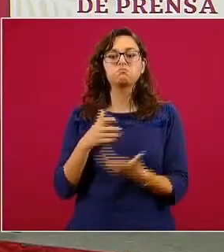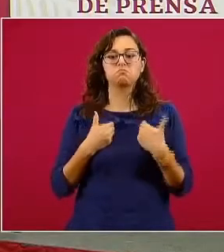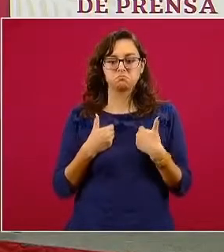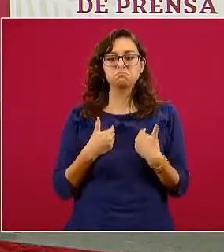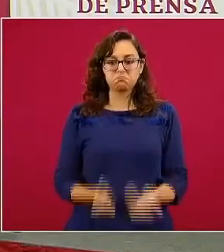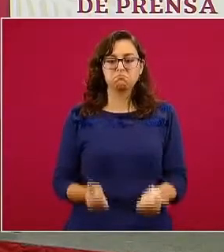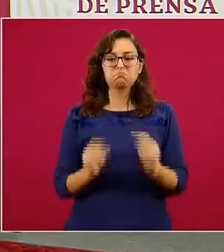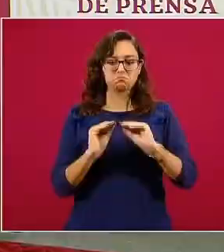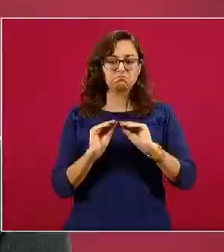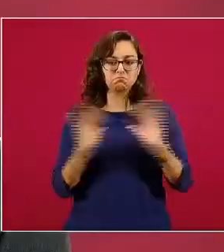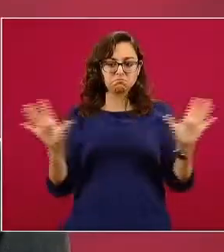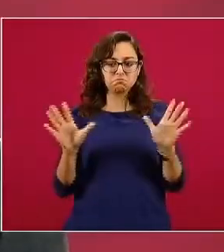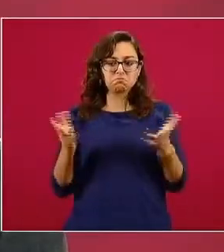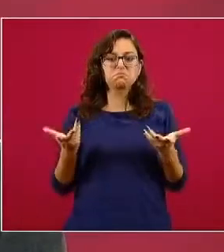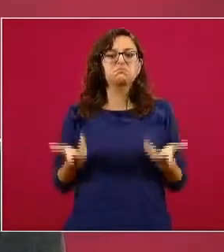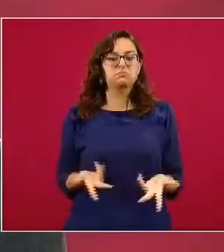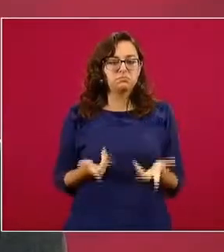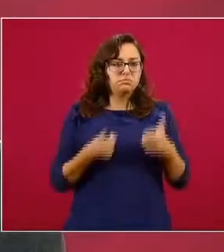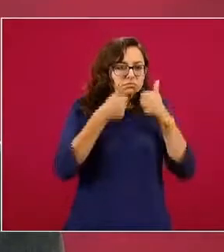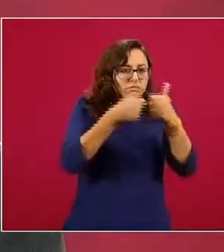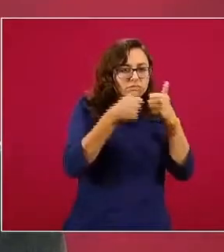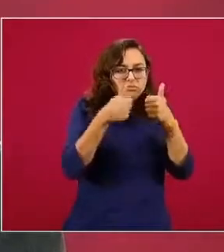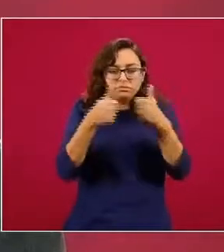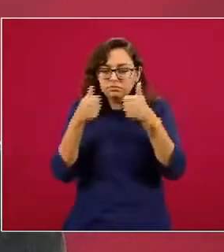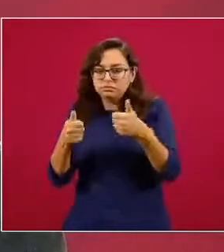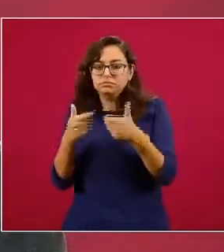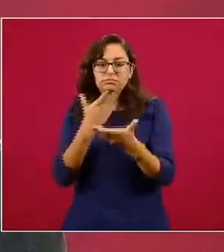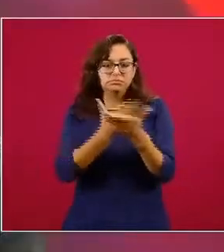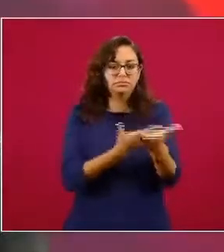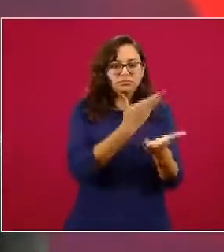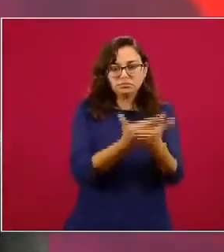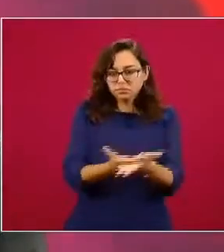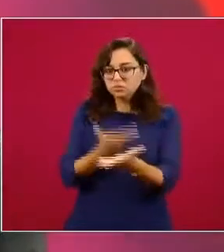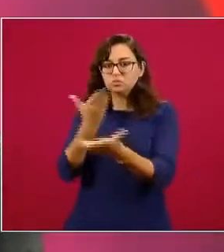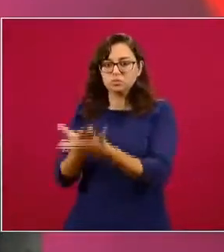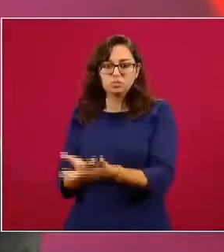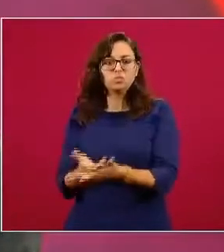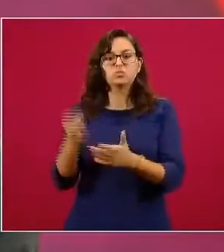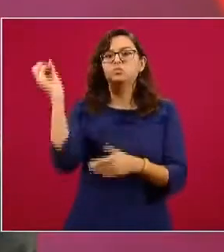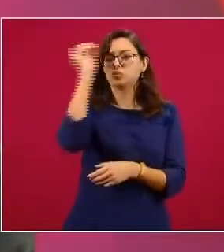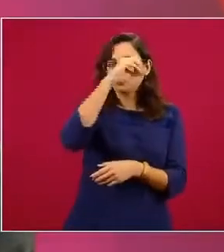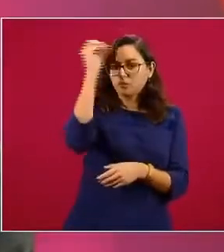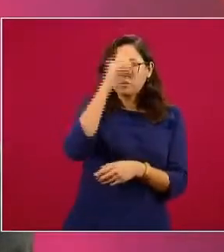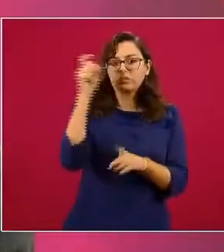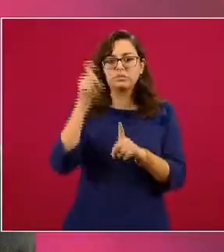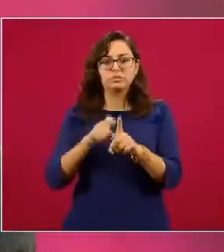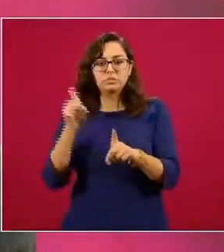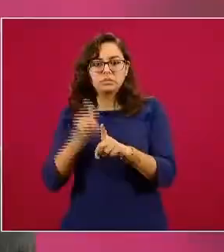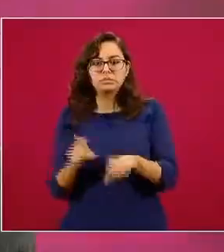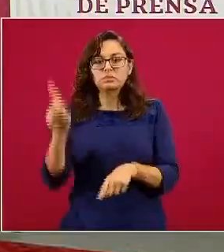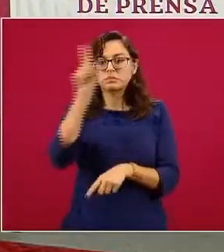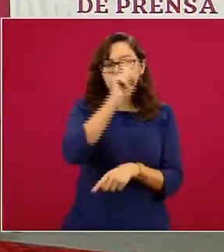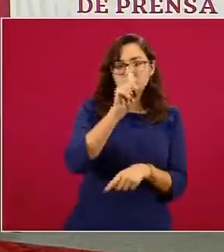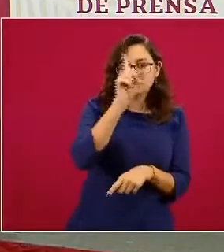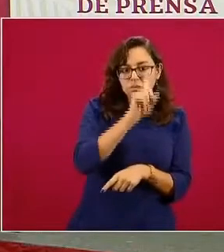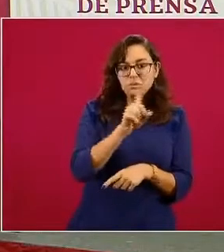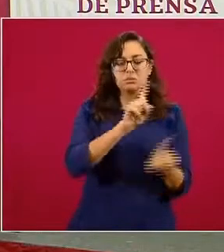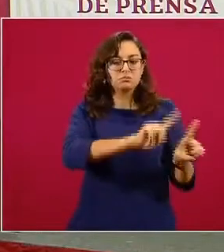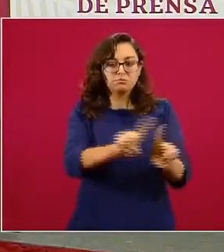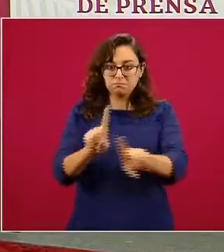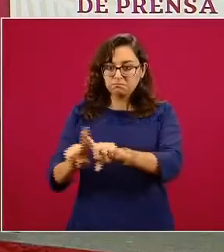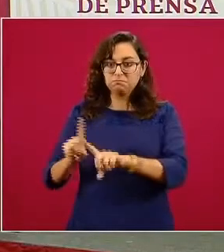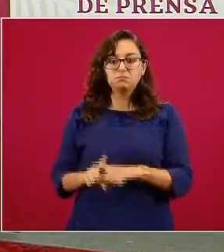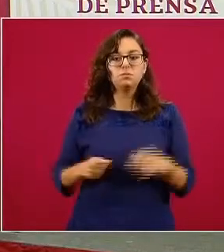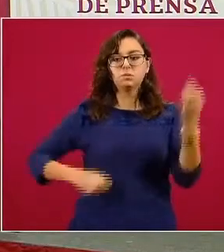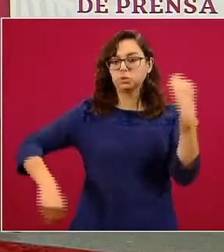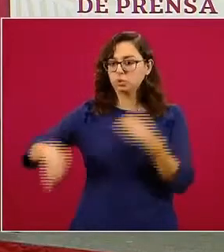entienden bien esto, han estado involucrados, han hecho propuestas, críticas, observaciones, sugerencias, recomendaciones, pero están